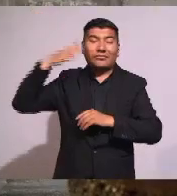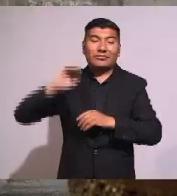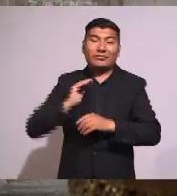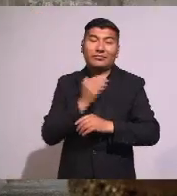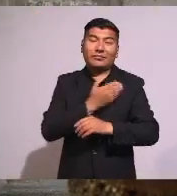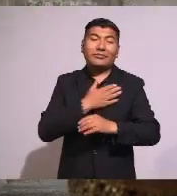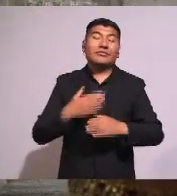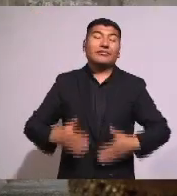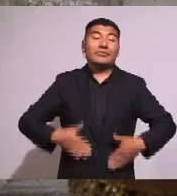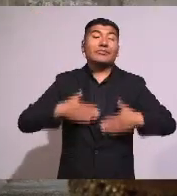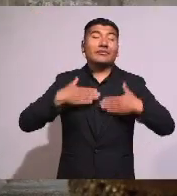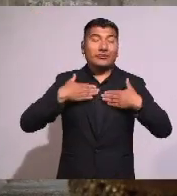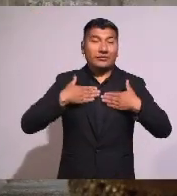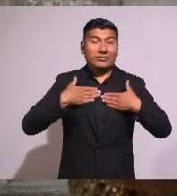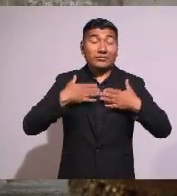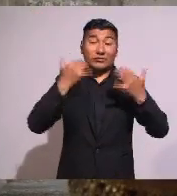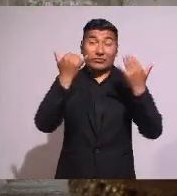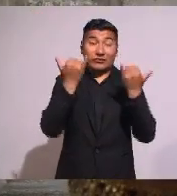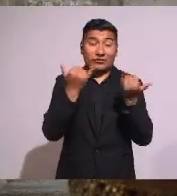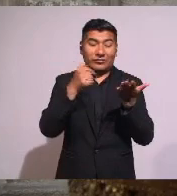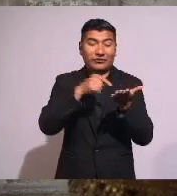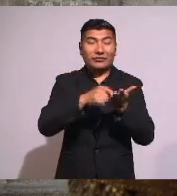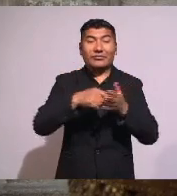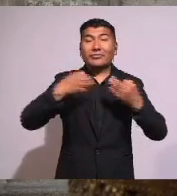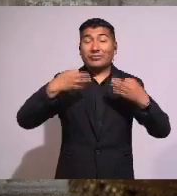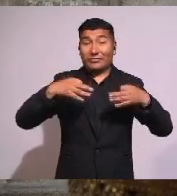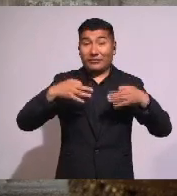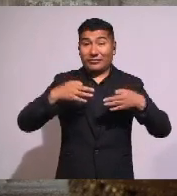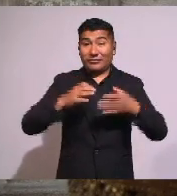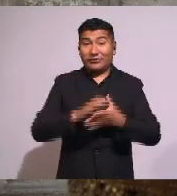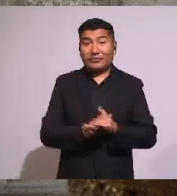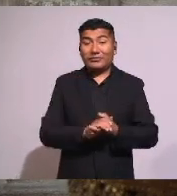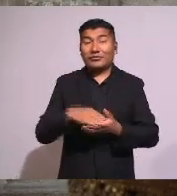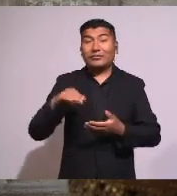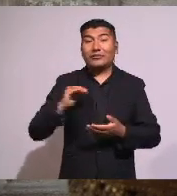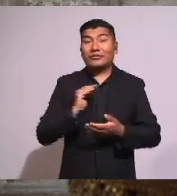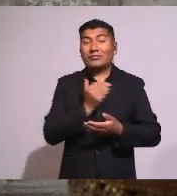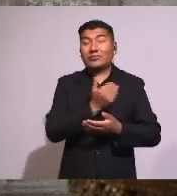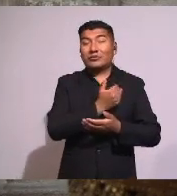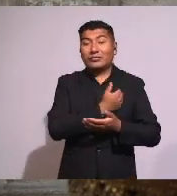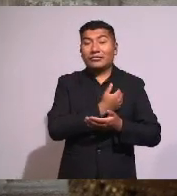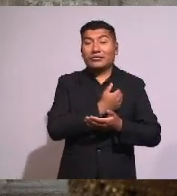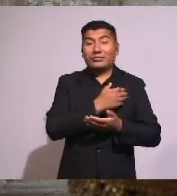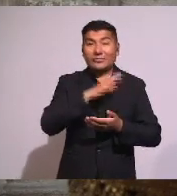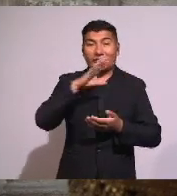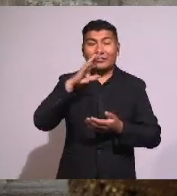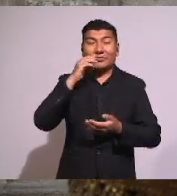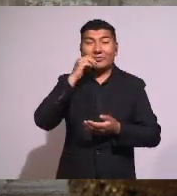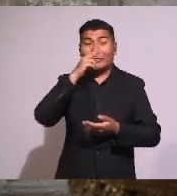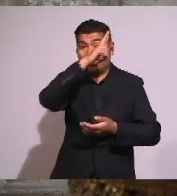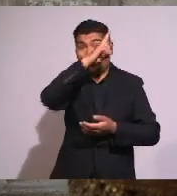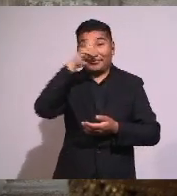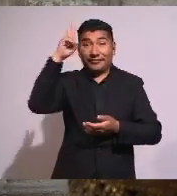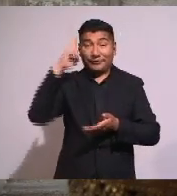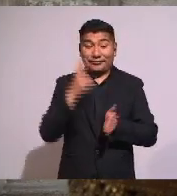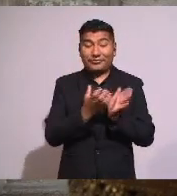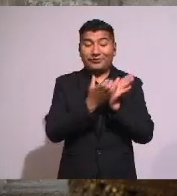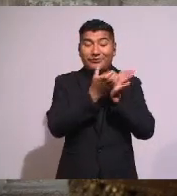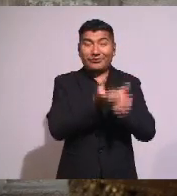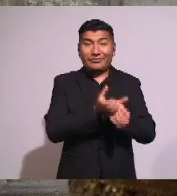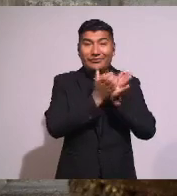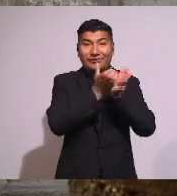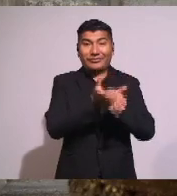vida. Hoy en esta fiesta de Nuestra Señora de Copacabana, la Virgen de la